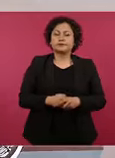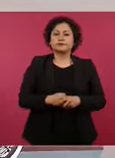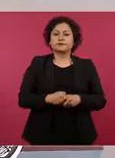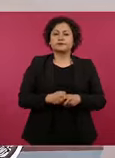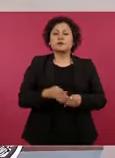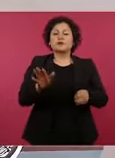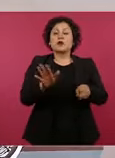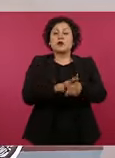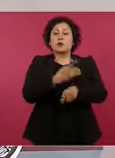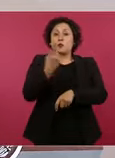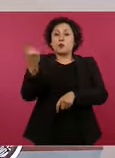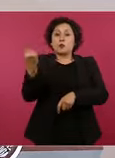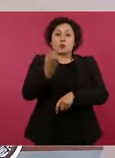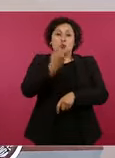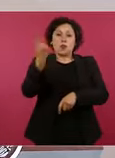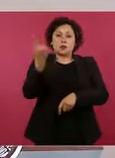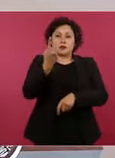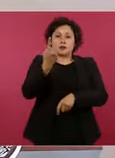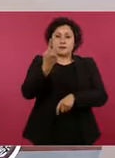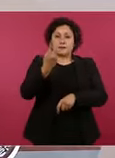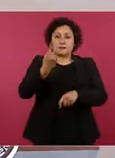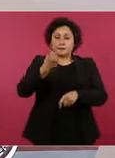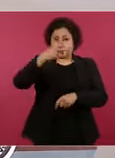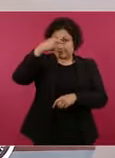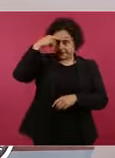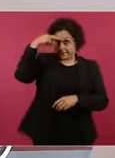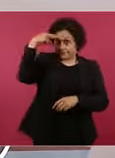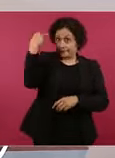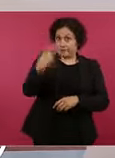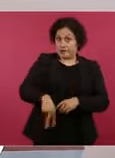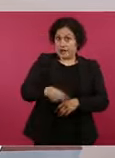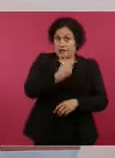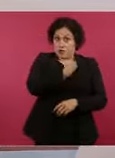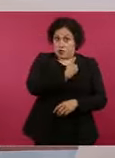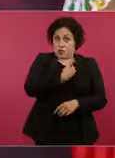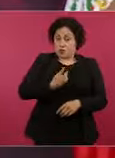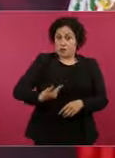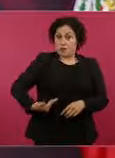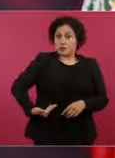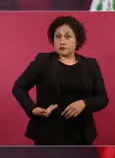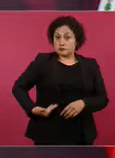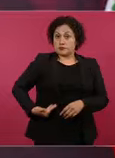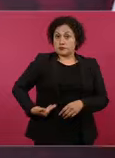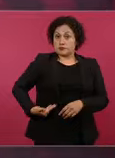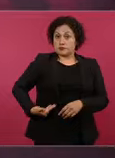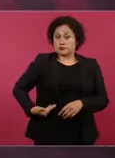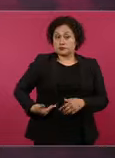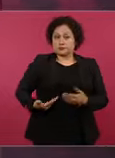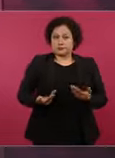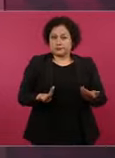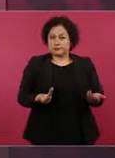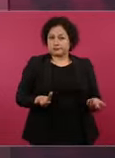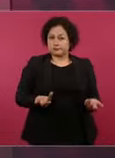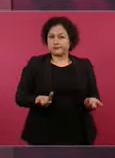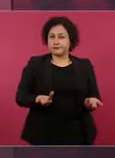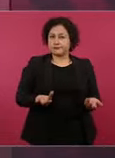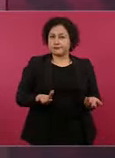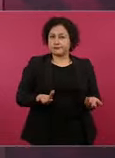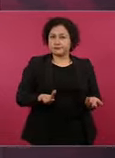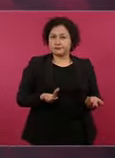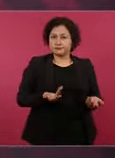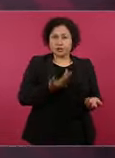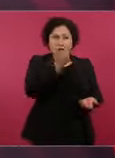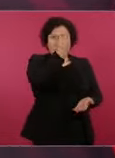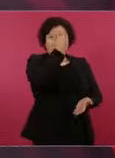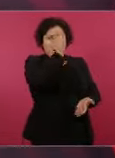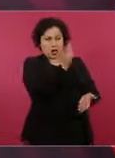el presidente de México pues no puede permitir que se le falte el